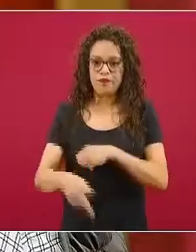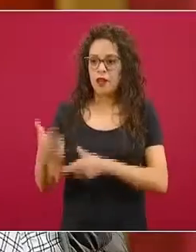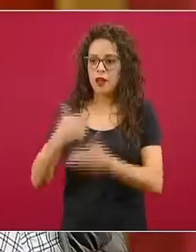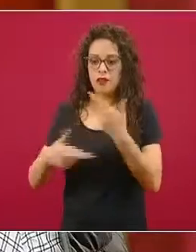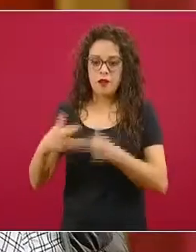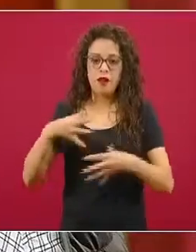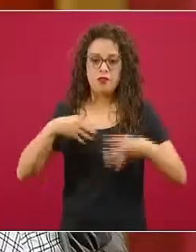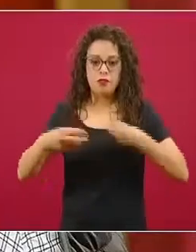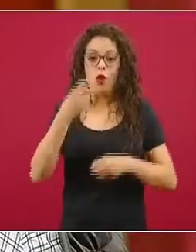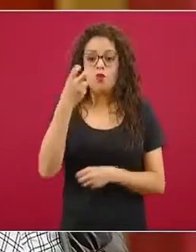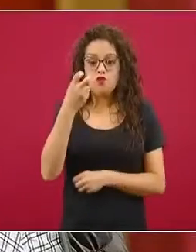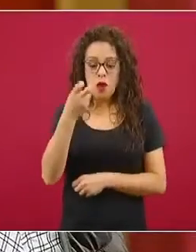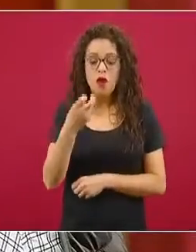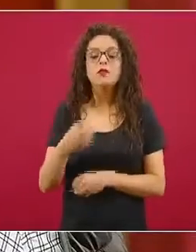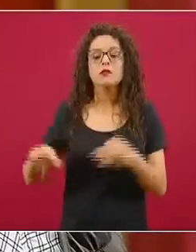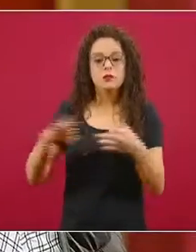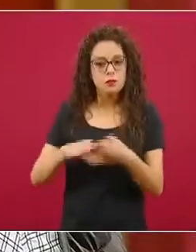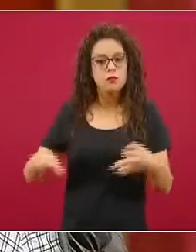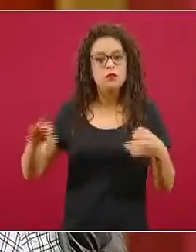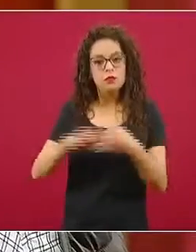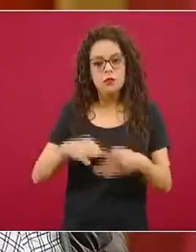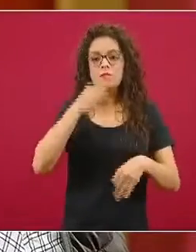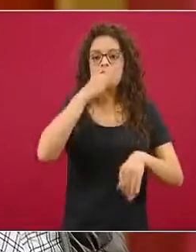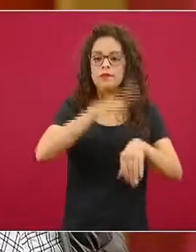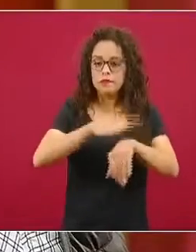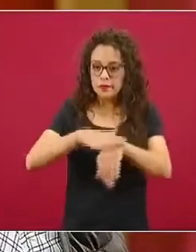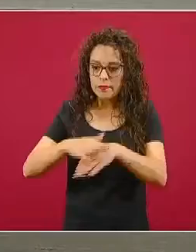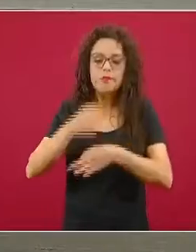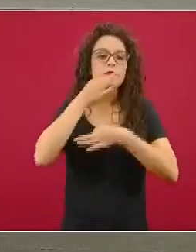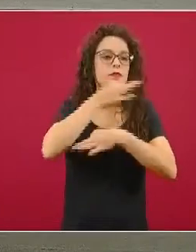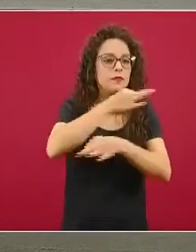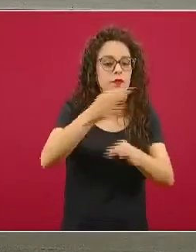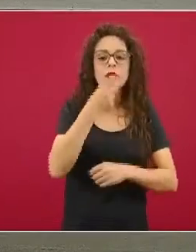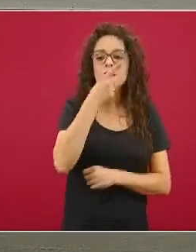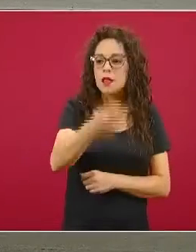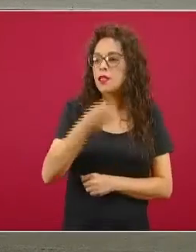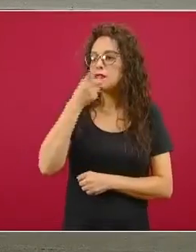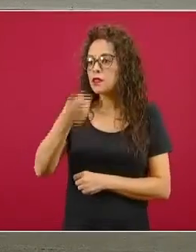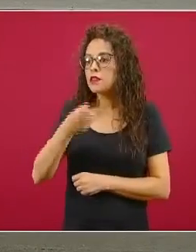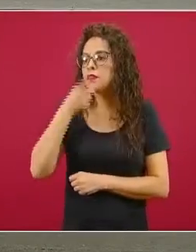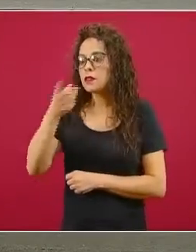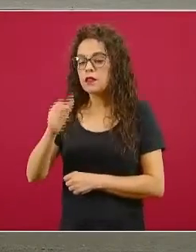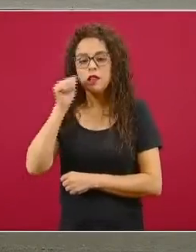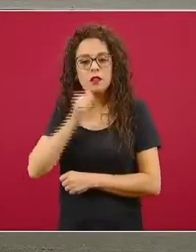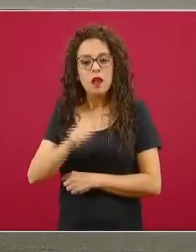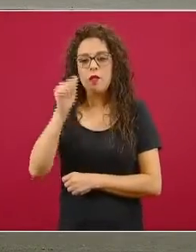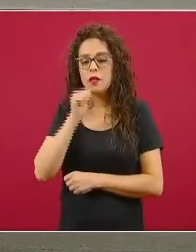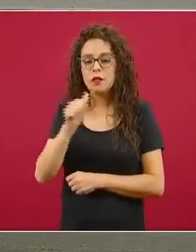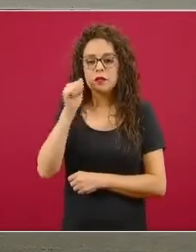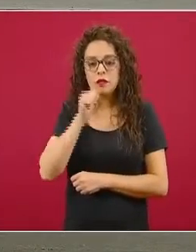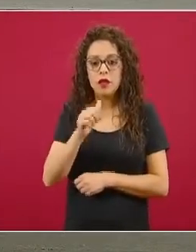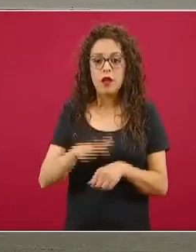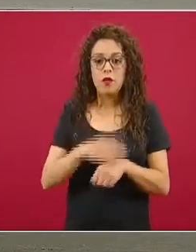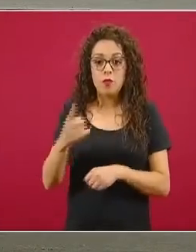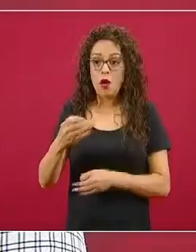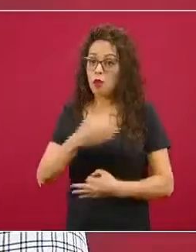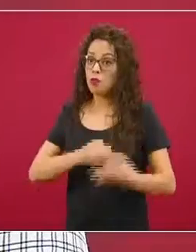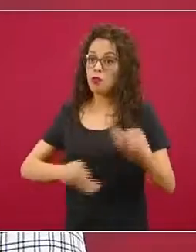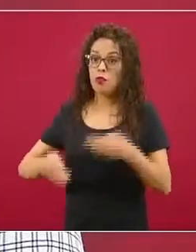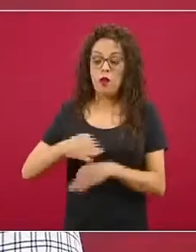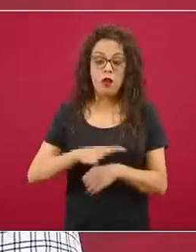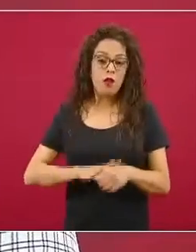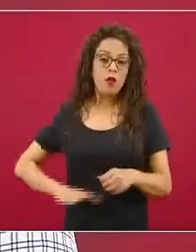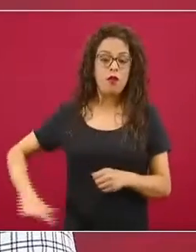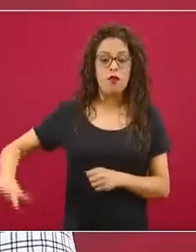llamado constante que hemos estado haciendo desde siempre para que de manera conjunta, y conjunta nos referimos a